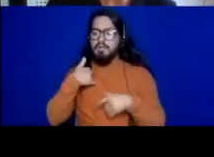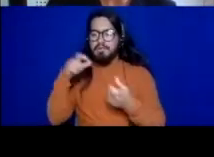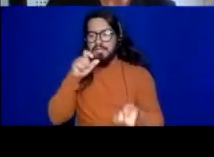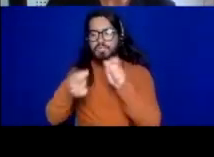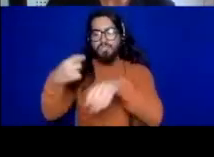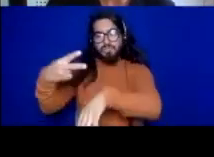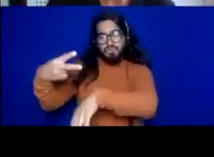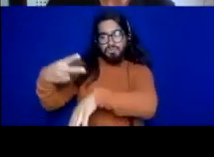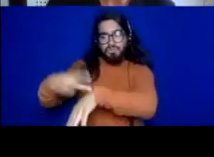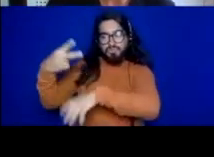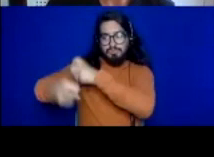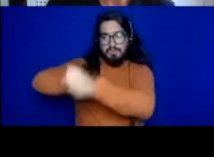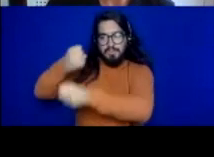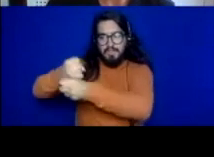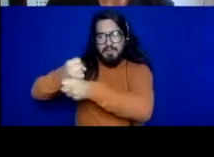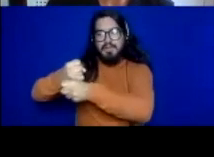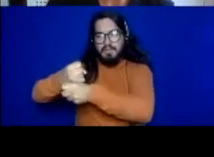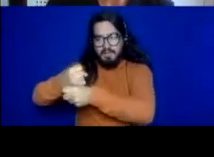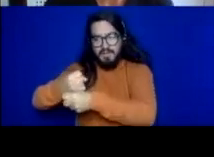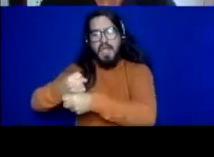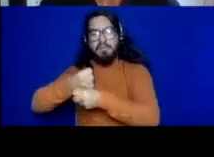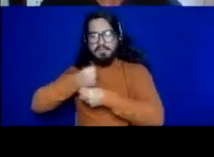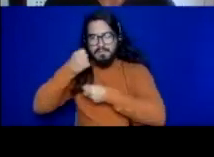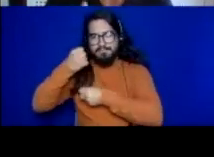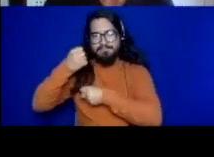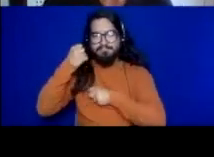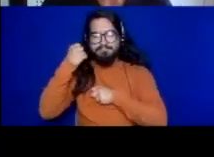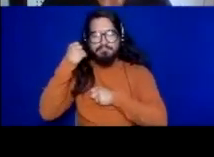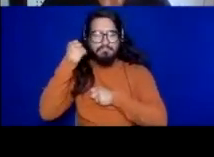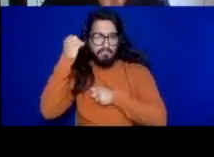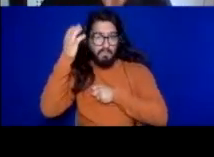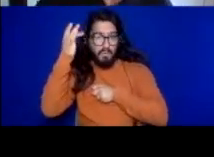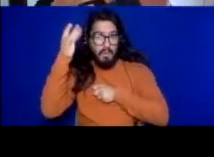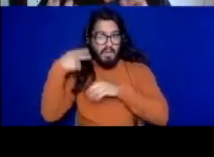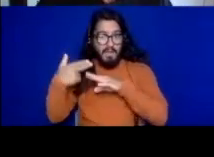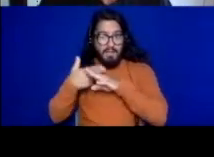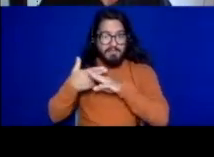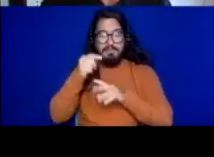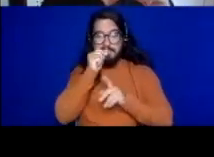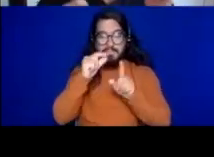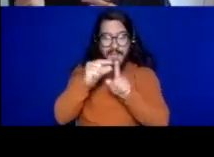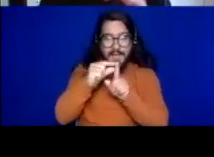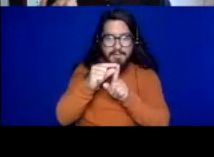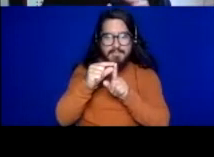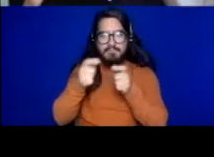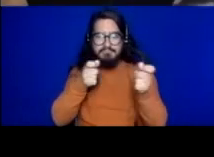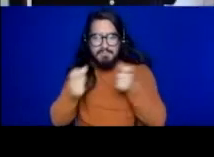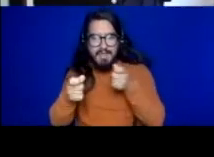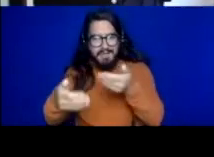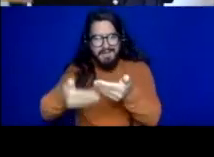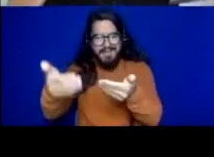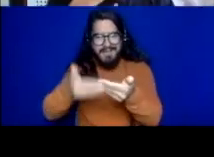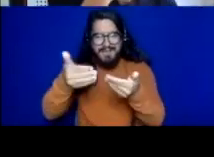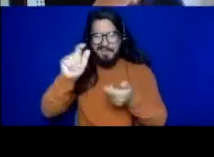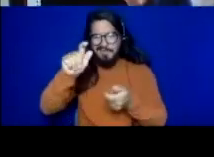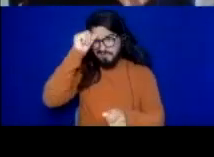cambio 2 veces al año las cosas que utilizo todo el tiempo simplemente porque estoy utilizando un manejador de contraseña, así que es súper fácil,